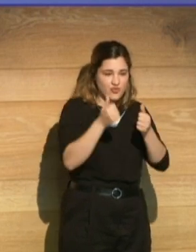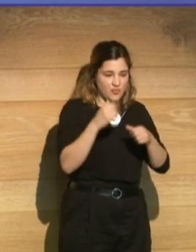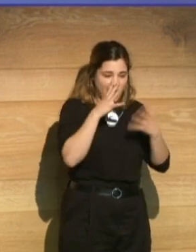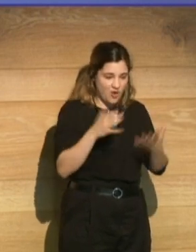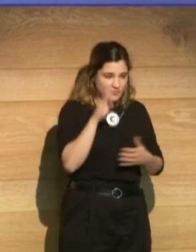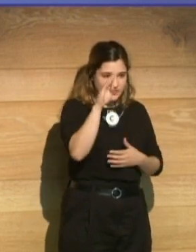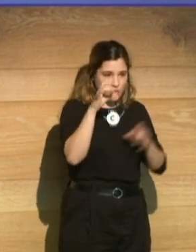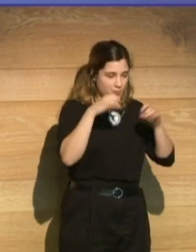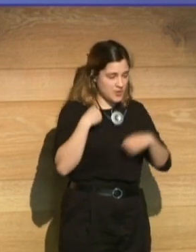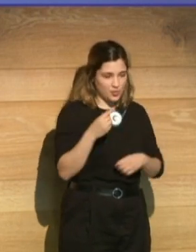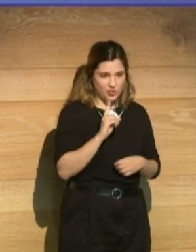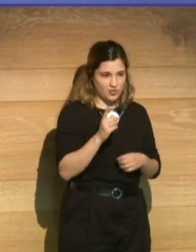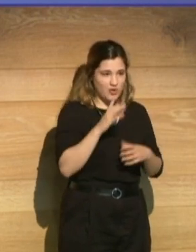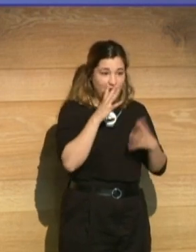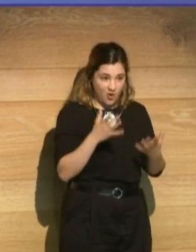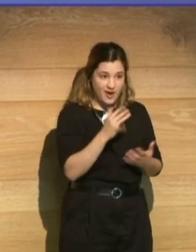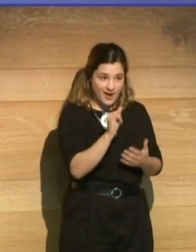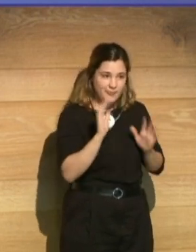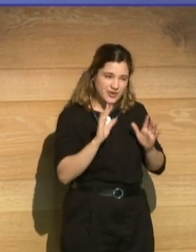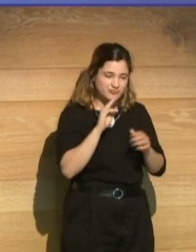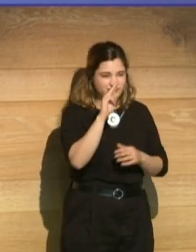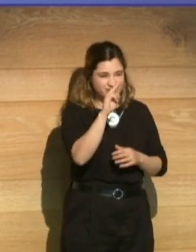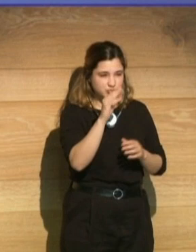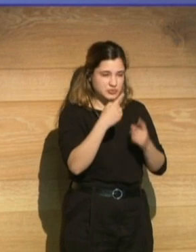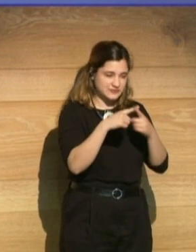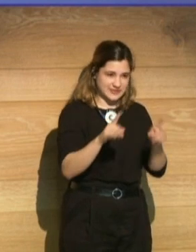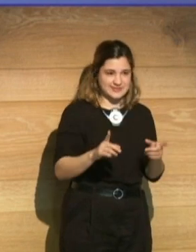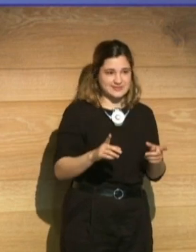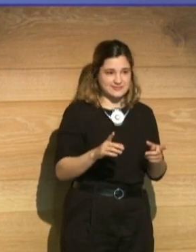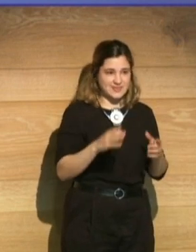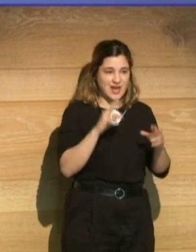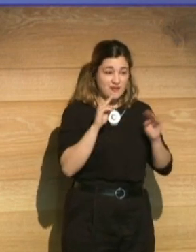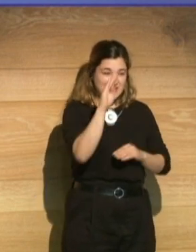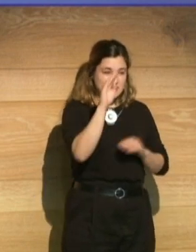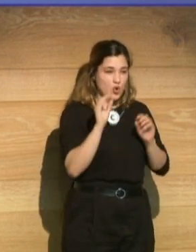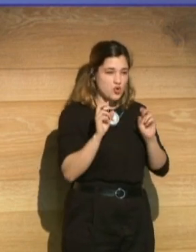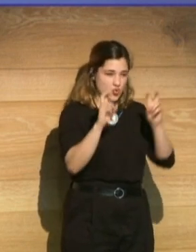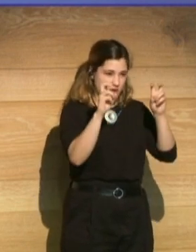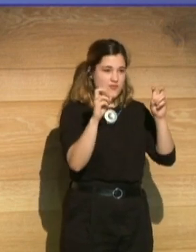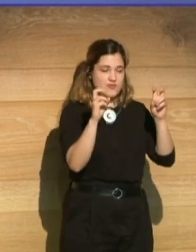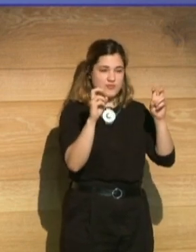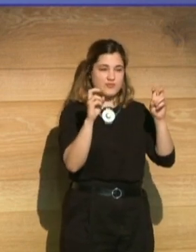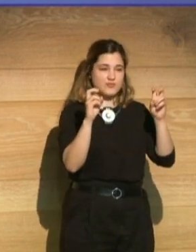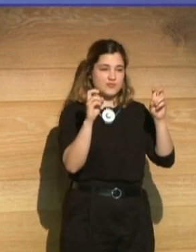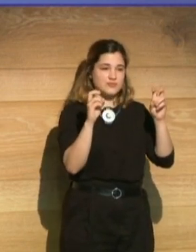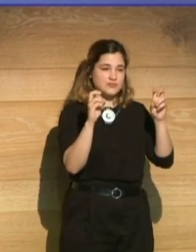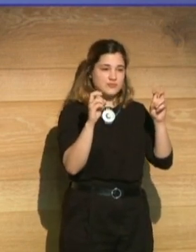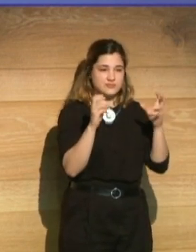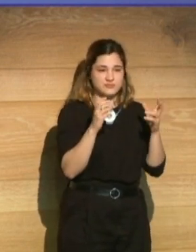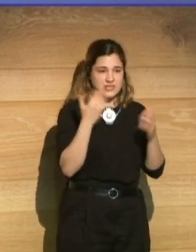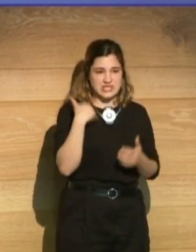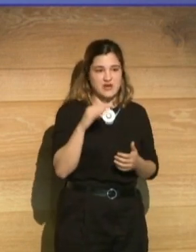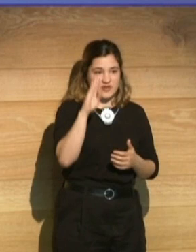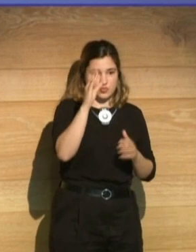ha vuelto pero de otra forma, y por tanto el nuevo fascismo, que ya no es